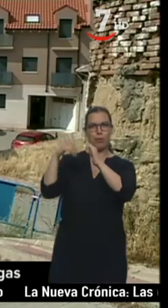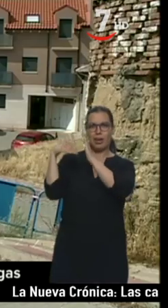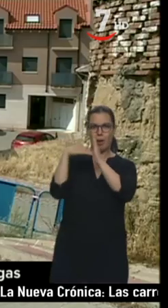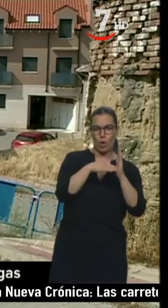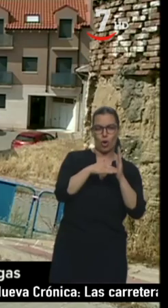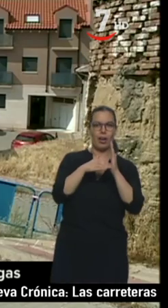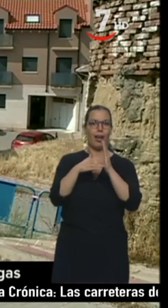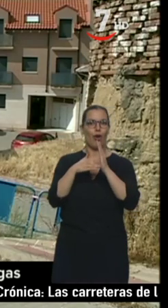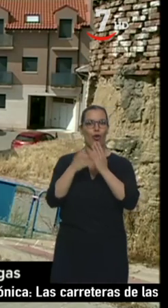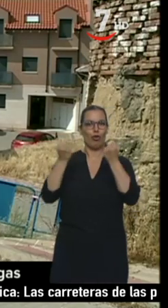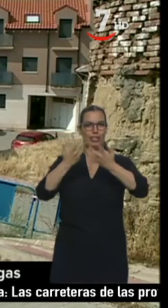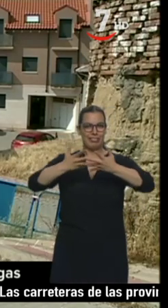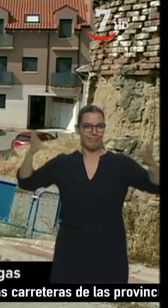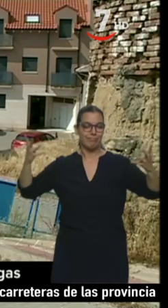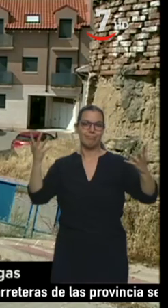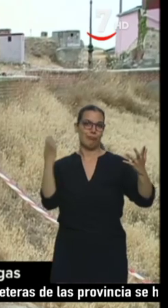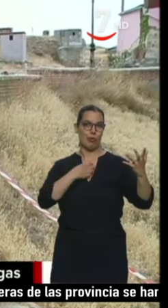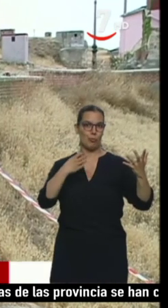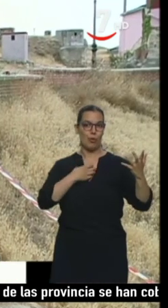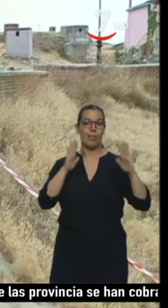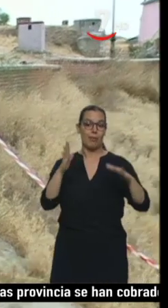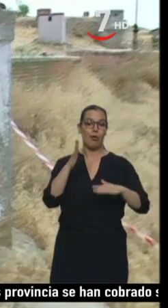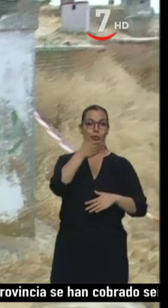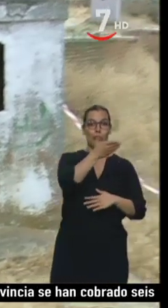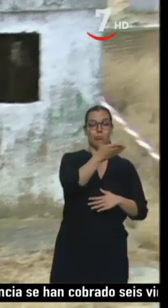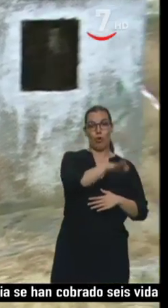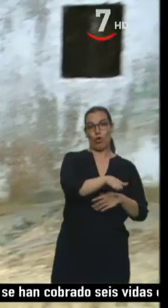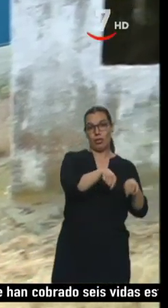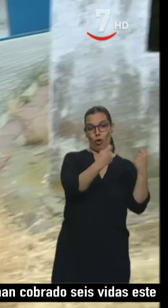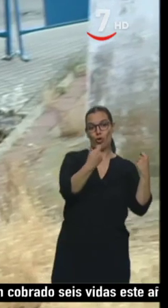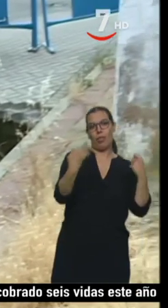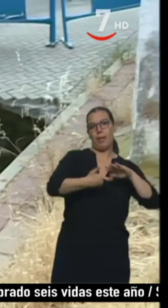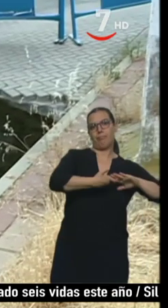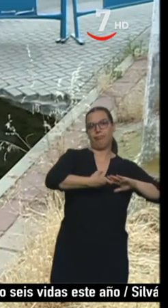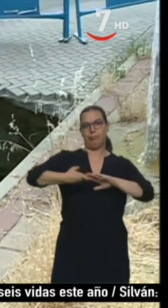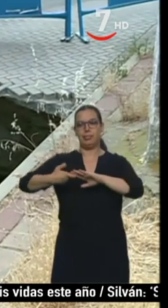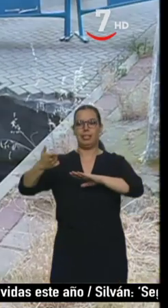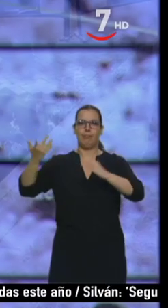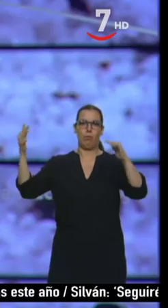camiones y vehículos pesados para remolcar a un coche que se había averiado.